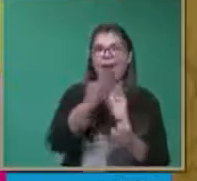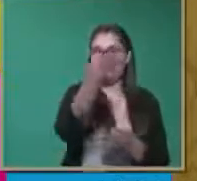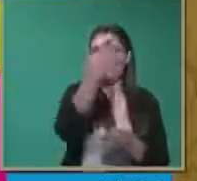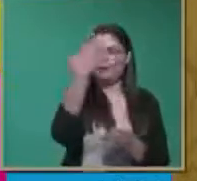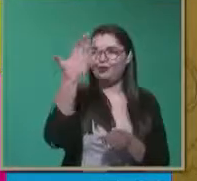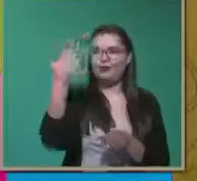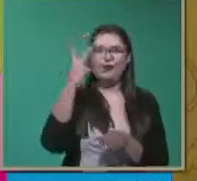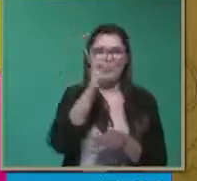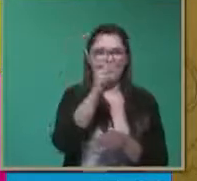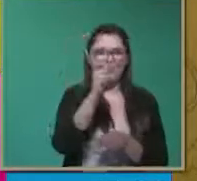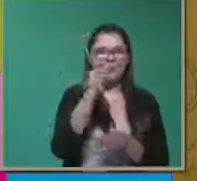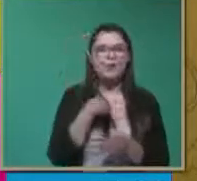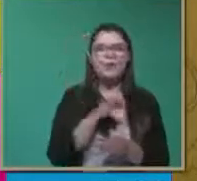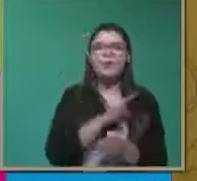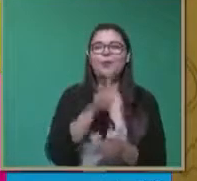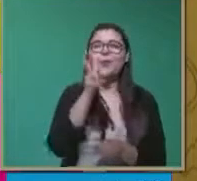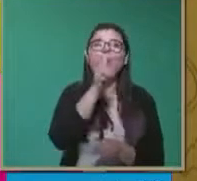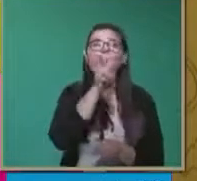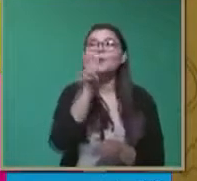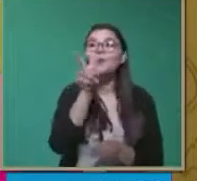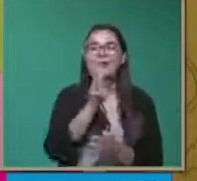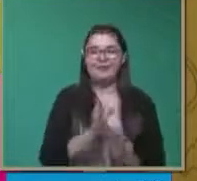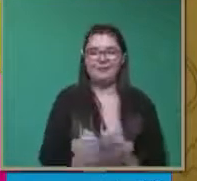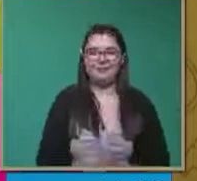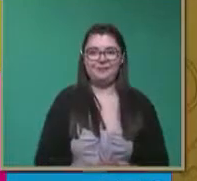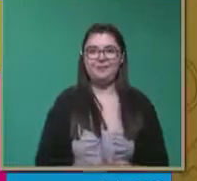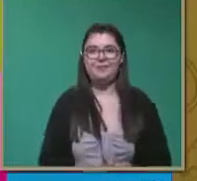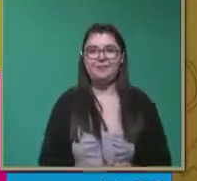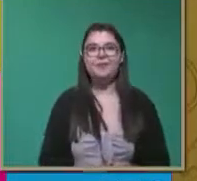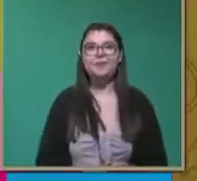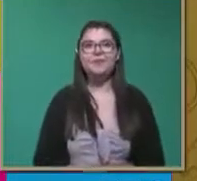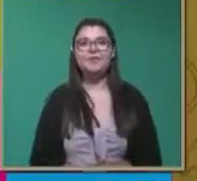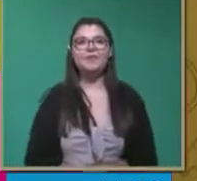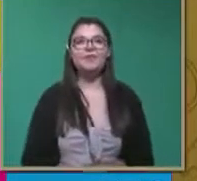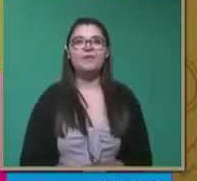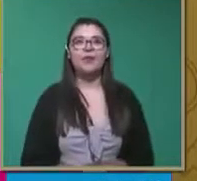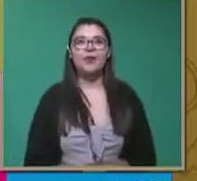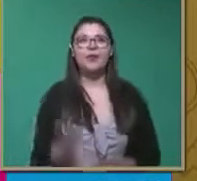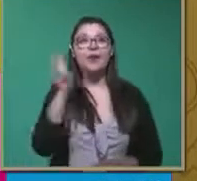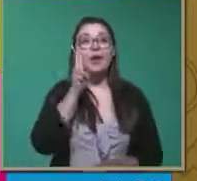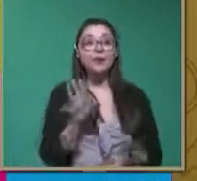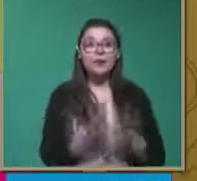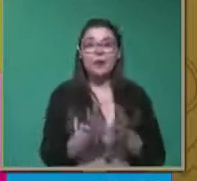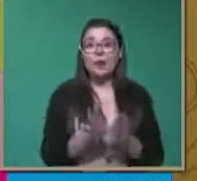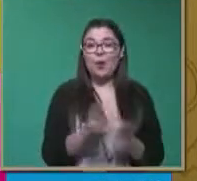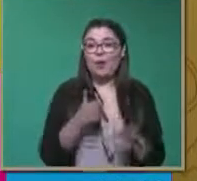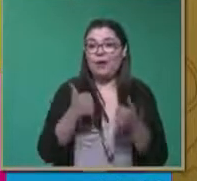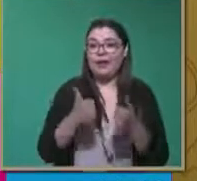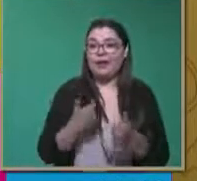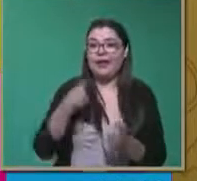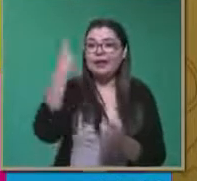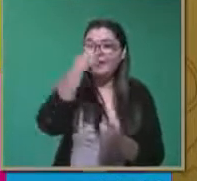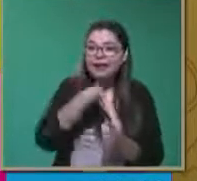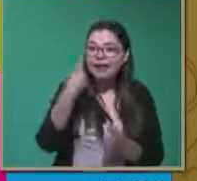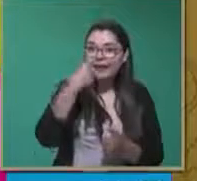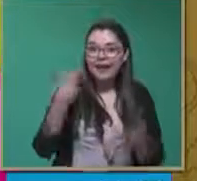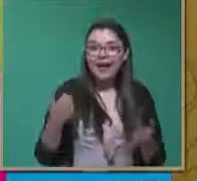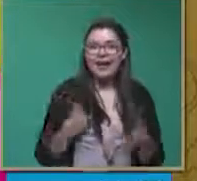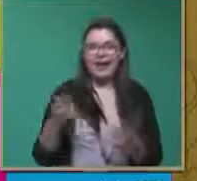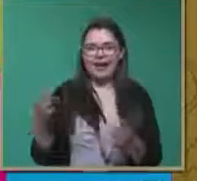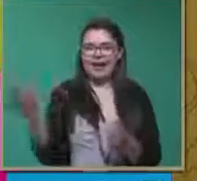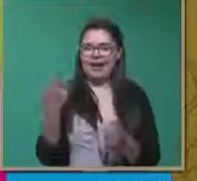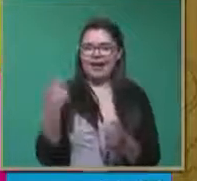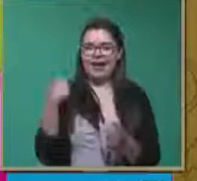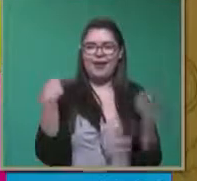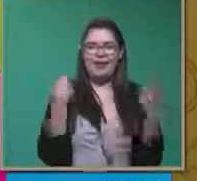a ver cómo va a quedar la carita del monito de la maestra Marianela. Le voy a dar los